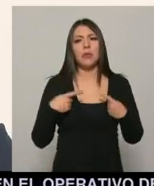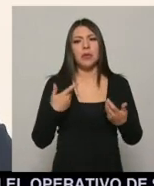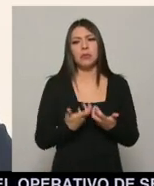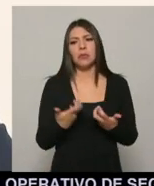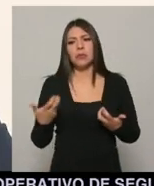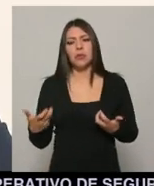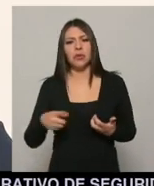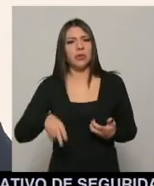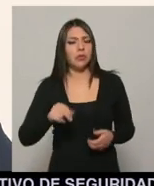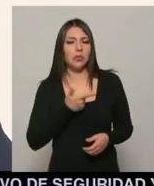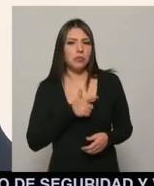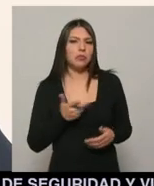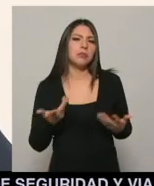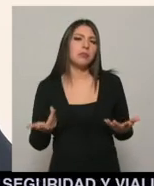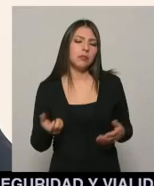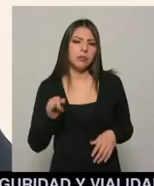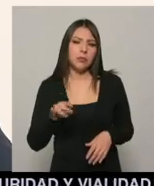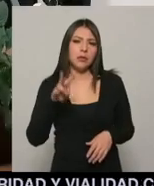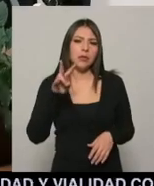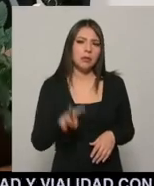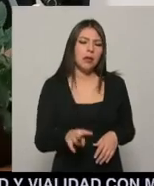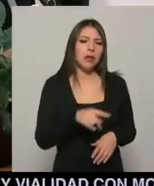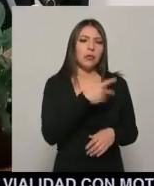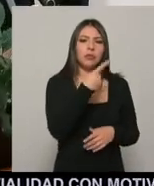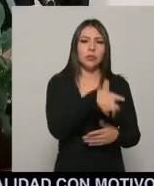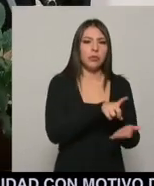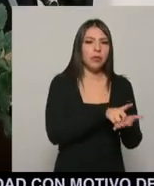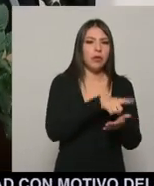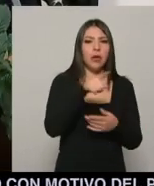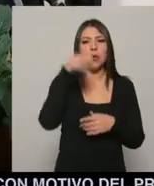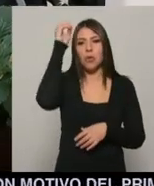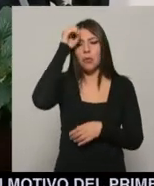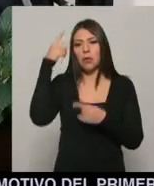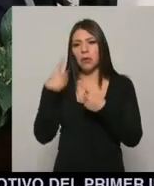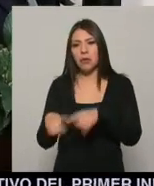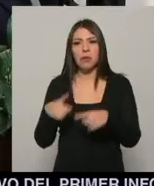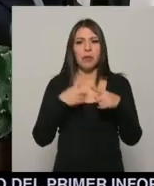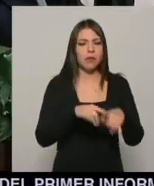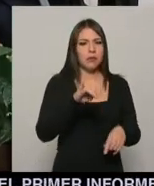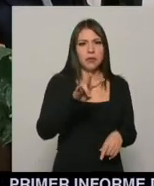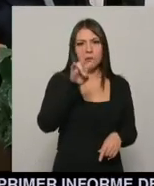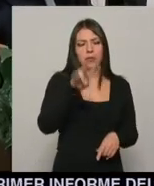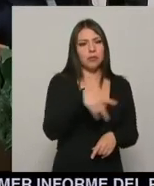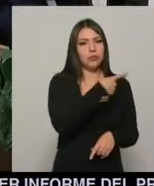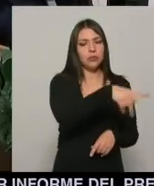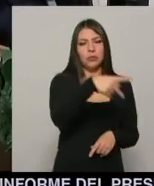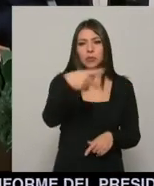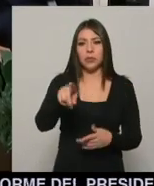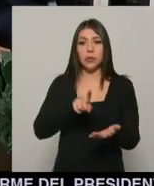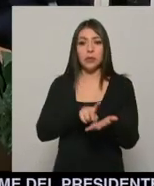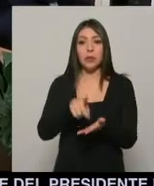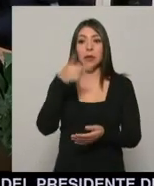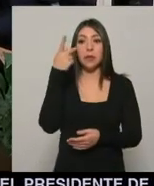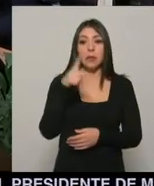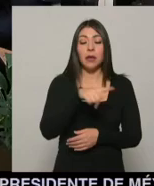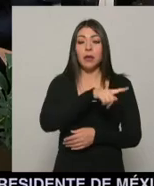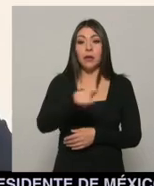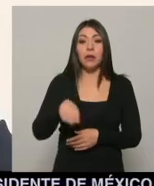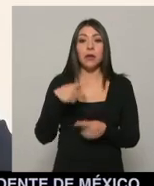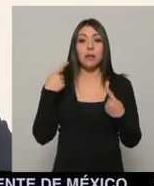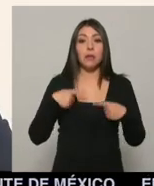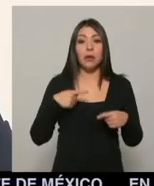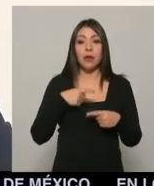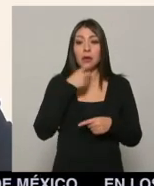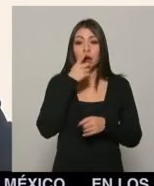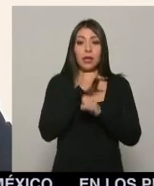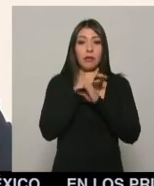su derecho. Hay disidencia, hay crítica, están en su derecho. Pero el dato objetivo no es que los mexicanos están